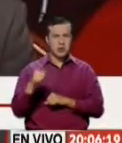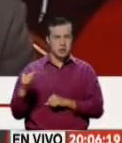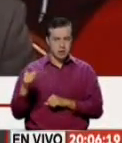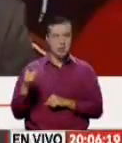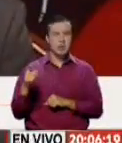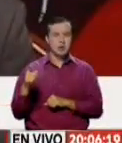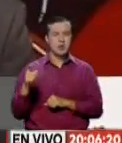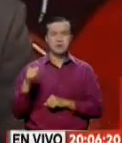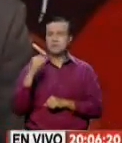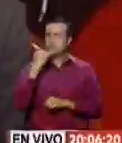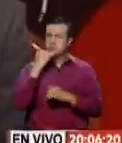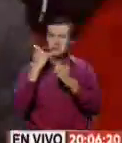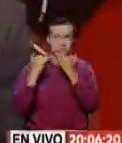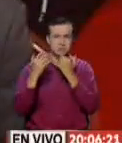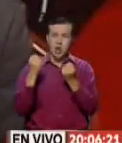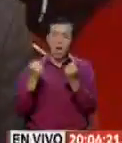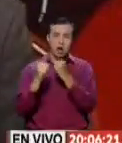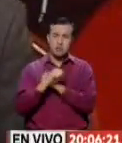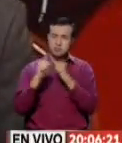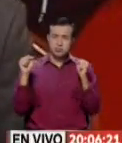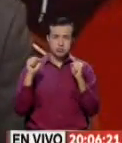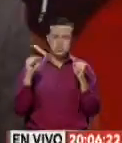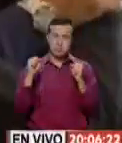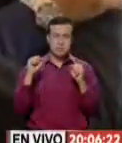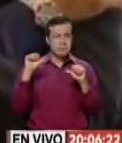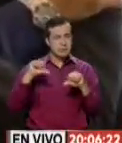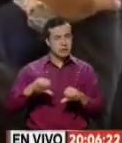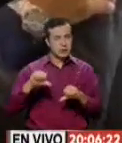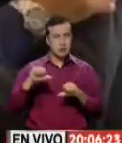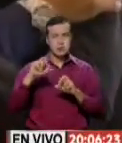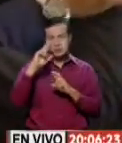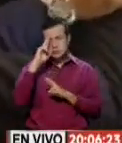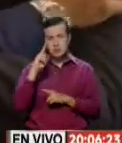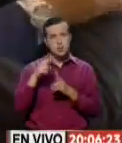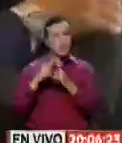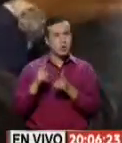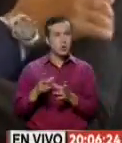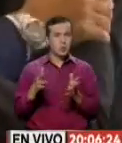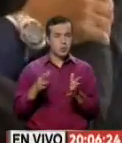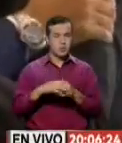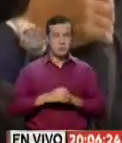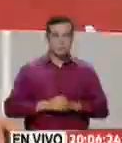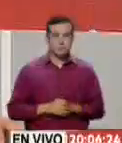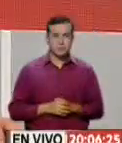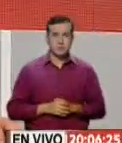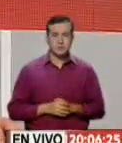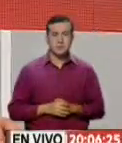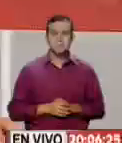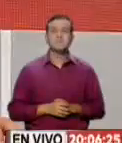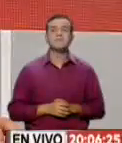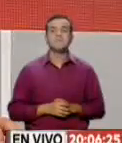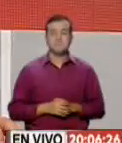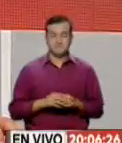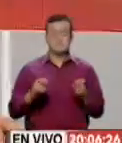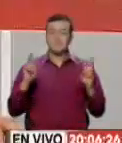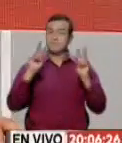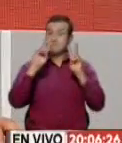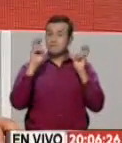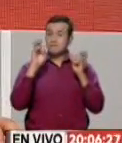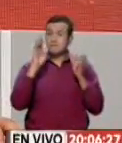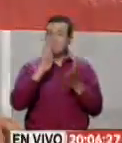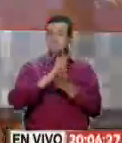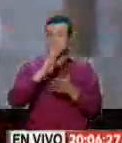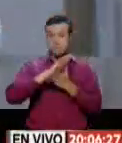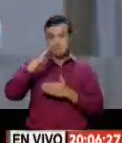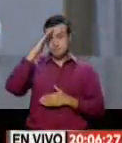este acto de terrorismo inhumano. Mariuxi Buenaño, Telediario. Y sobre lo ocurrido en la Escuela